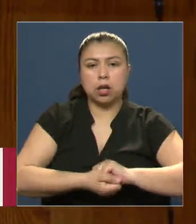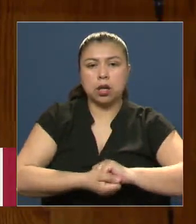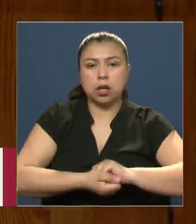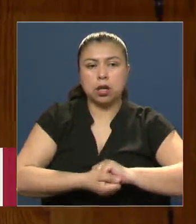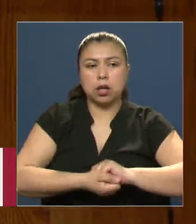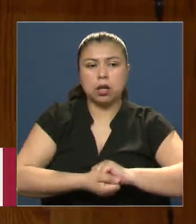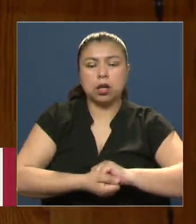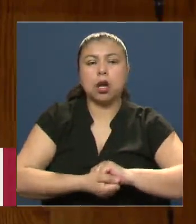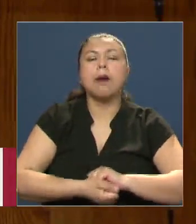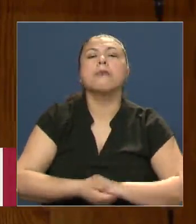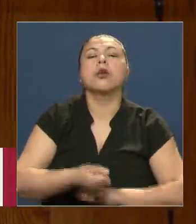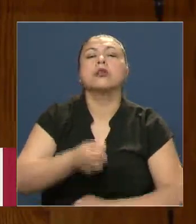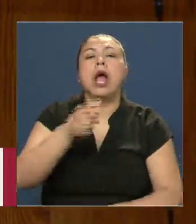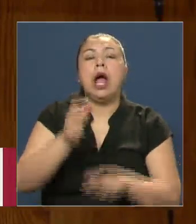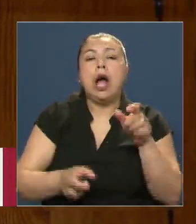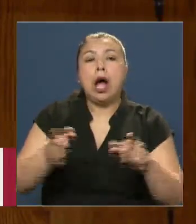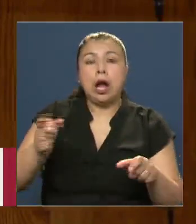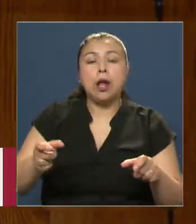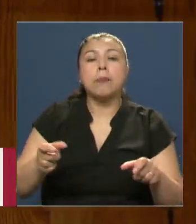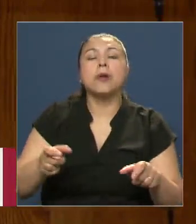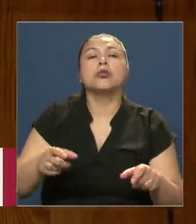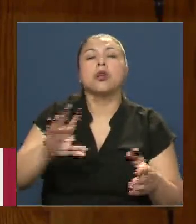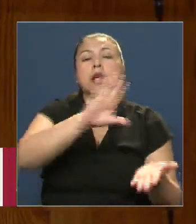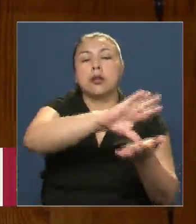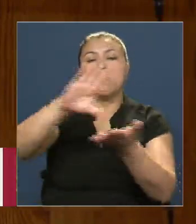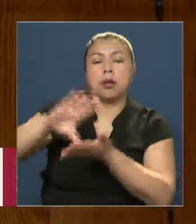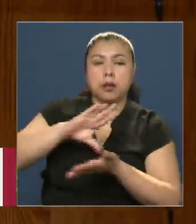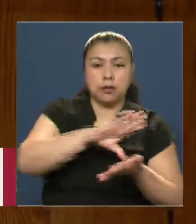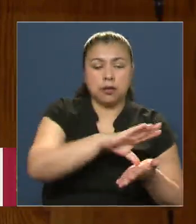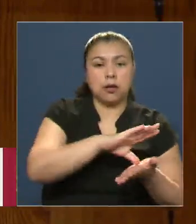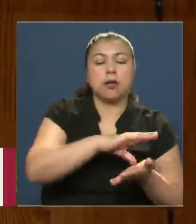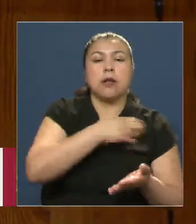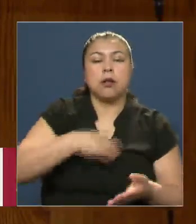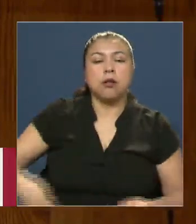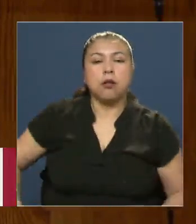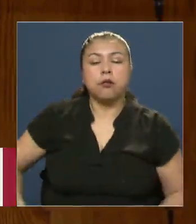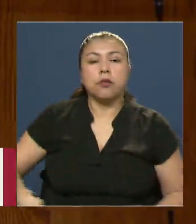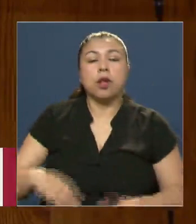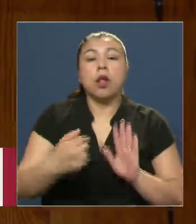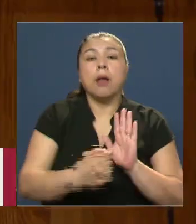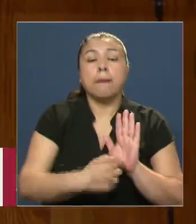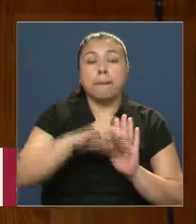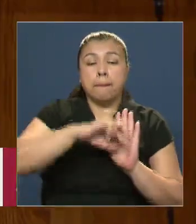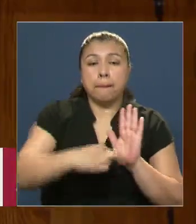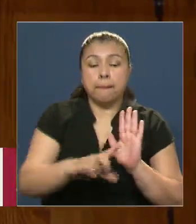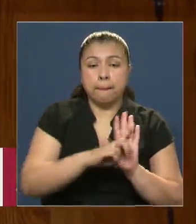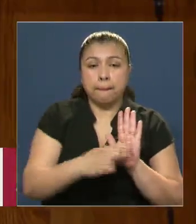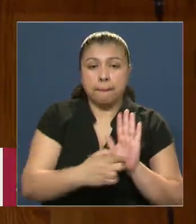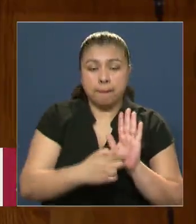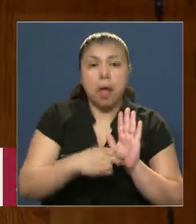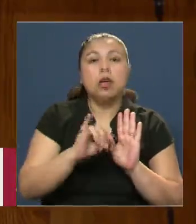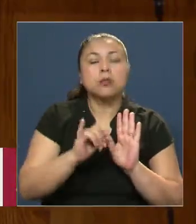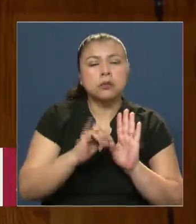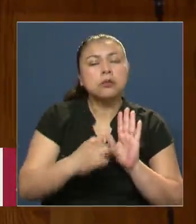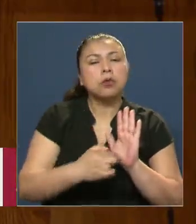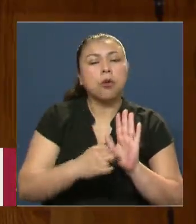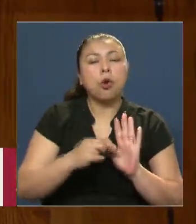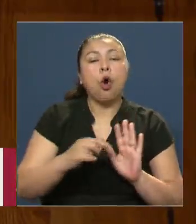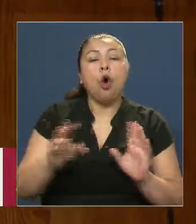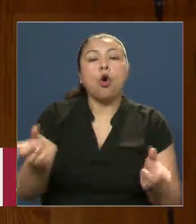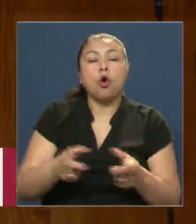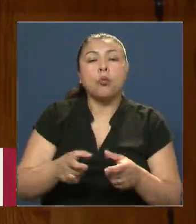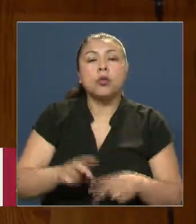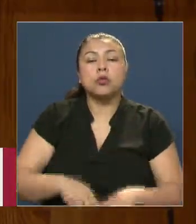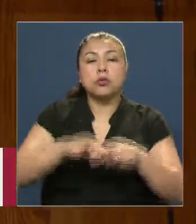los agentes diplomáticos. La Comisión Técnica calificó el proyecto de ley como de conocimiento de esta Comisión de Hacienda debido a